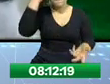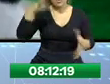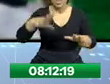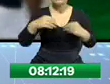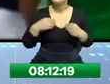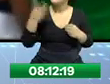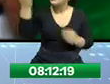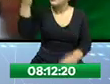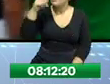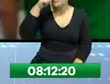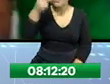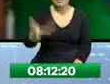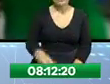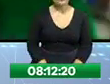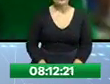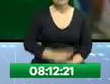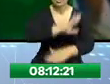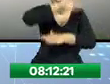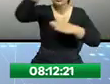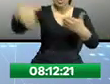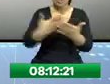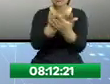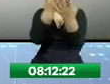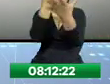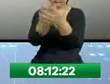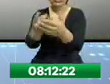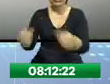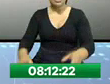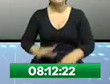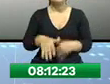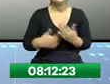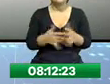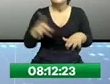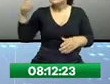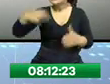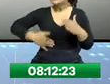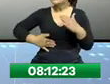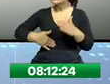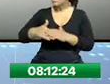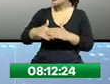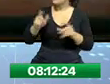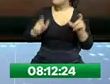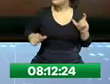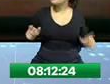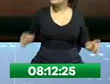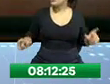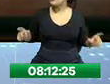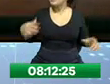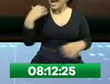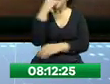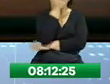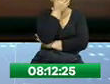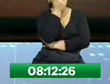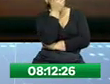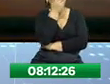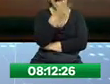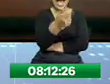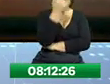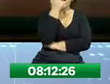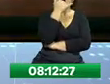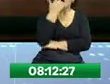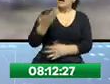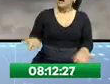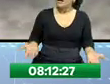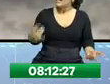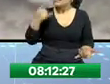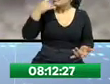eso. Oiga, y todos... Todos en la cárcel. Oiga, y todos los espectadores, pues está lleno, veo hoy, ¿no? Así es. Están riéndose y muertos de la risa. Muertos de la risa,